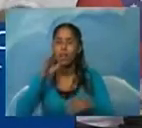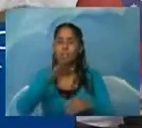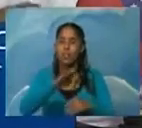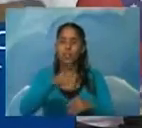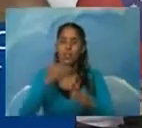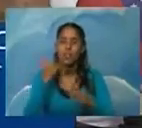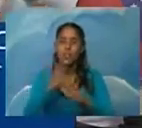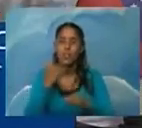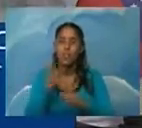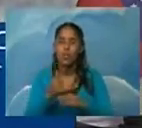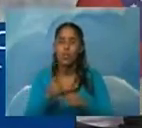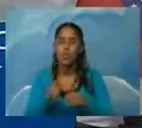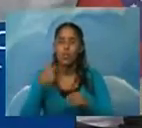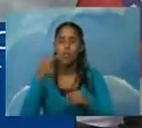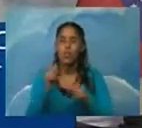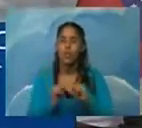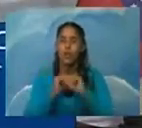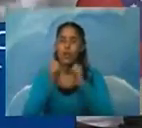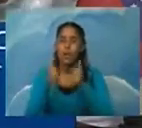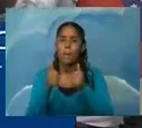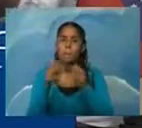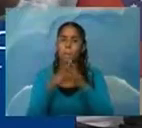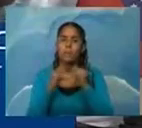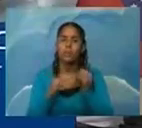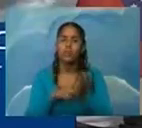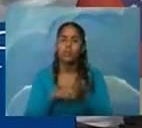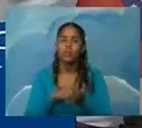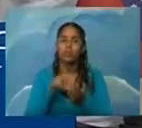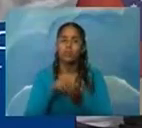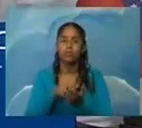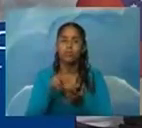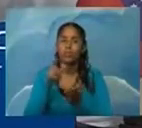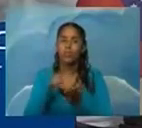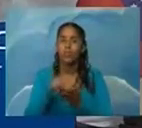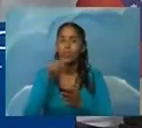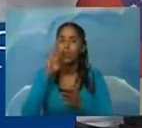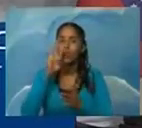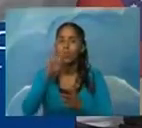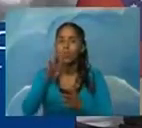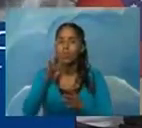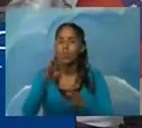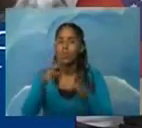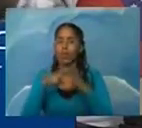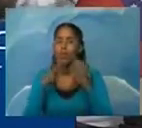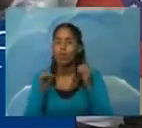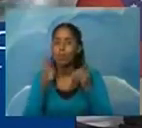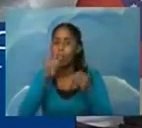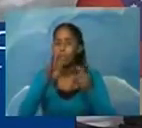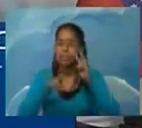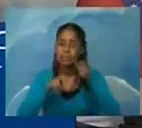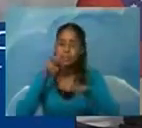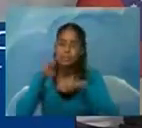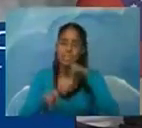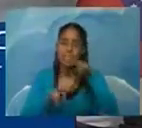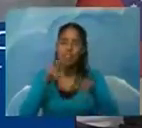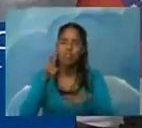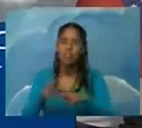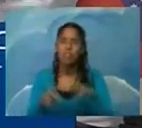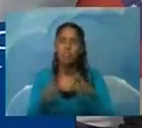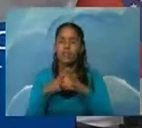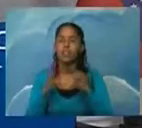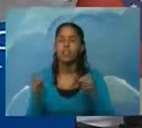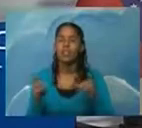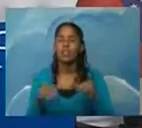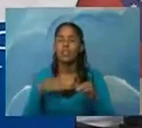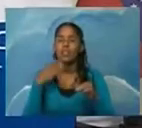como cuando comenzó a gatear. En cuatro patas, Joséito. Cuatro patas.